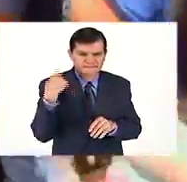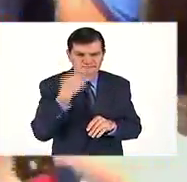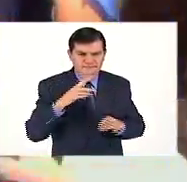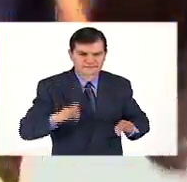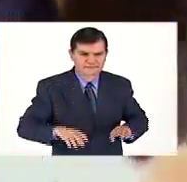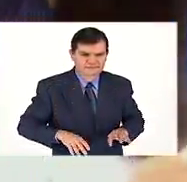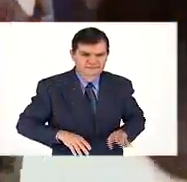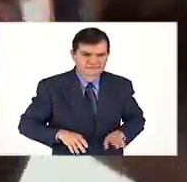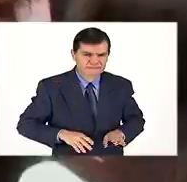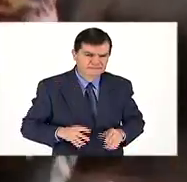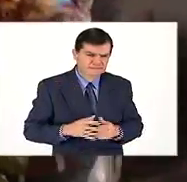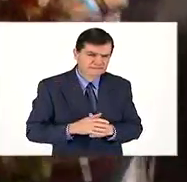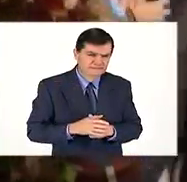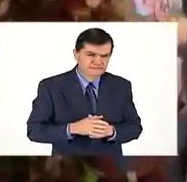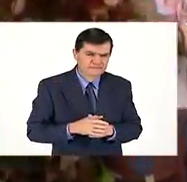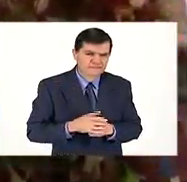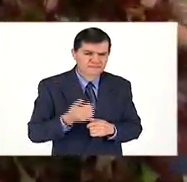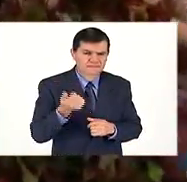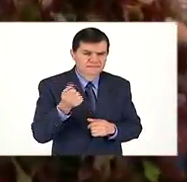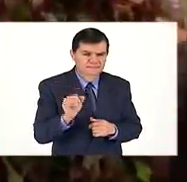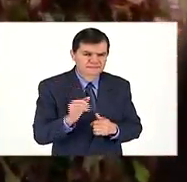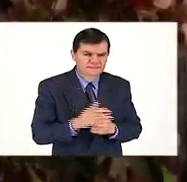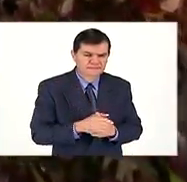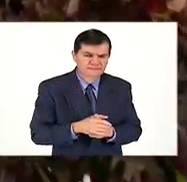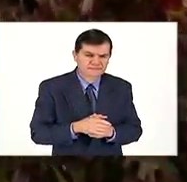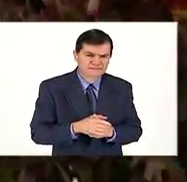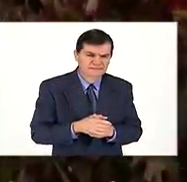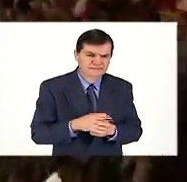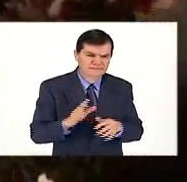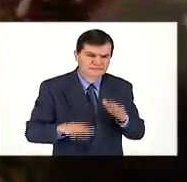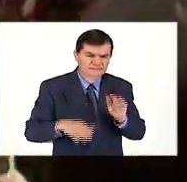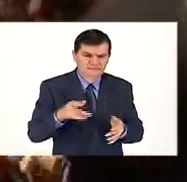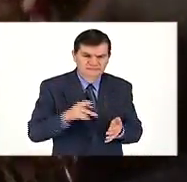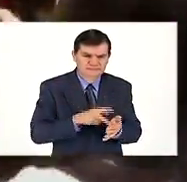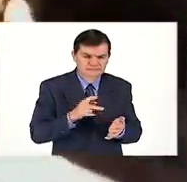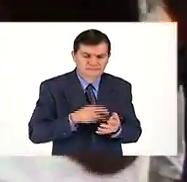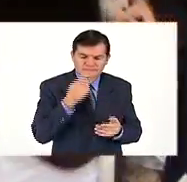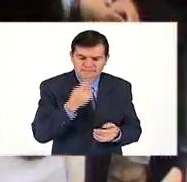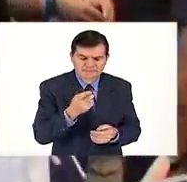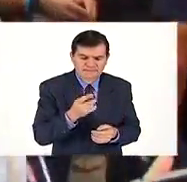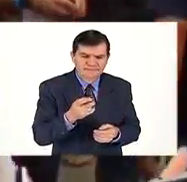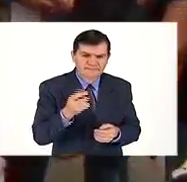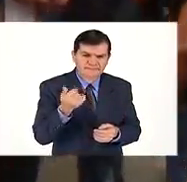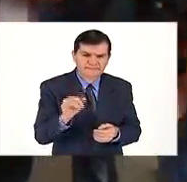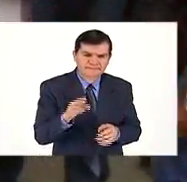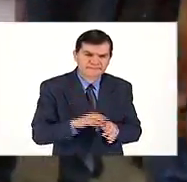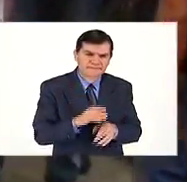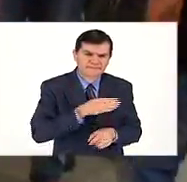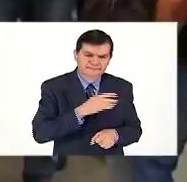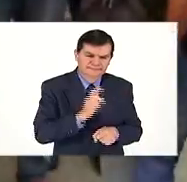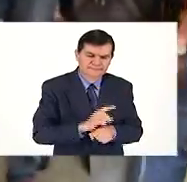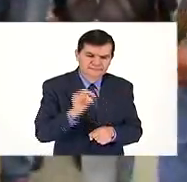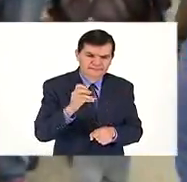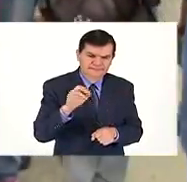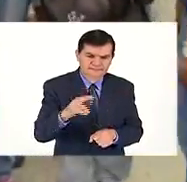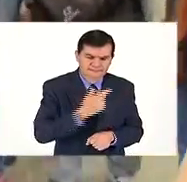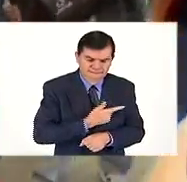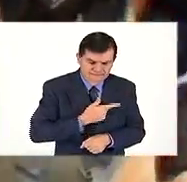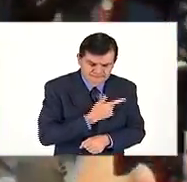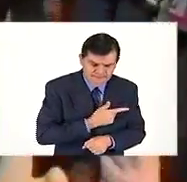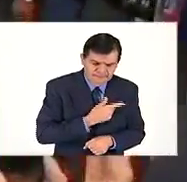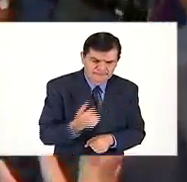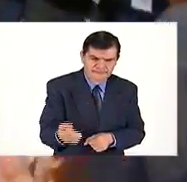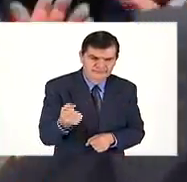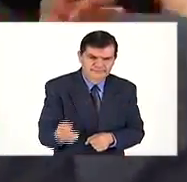de llorar casi. Así es, Rodolfo. Muchas veces decía, dime. Así es, Rodolfo Rivera, muy buenos días, te saluda con mucho gusto